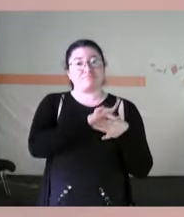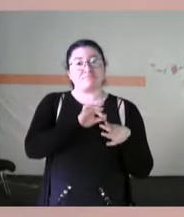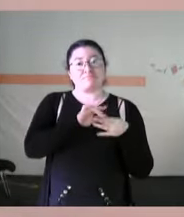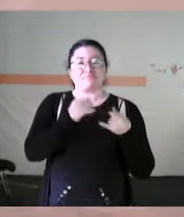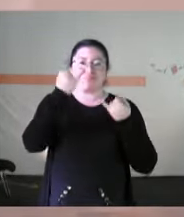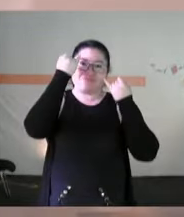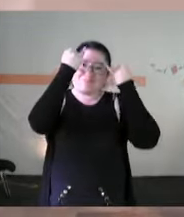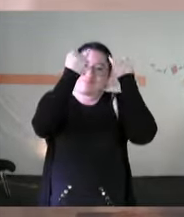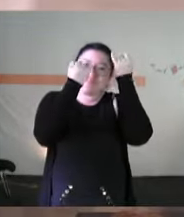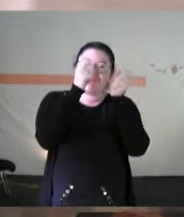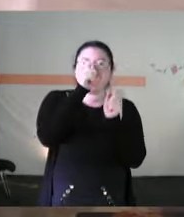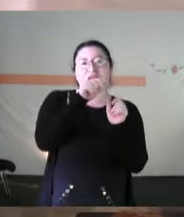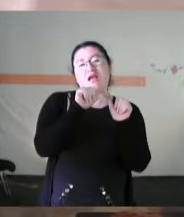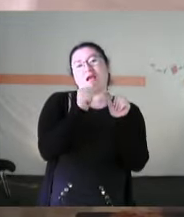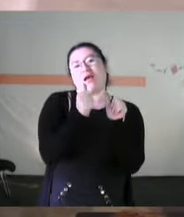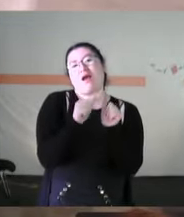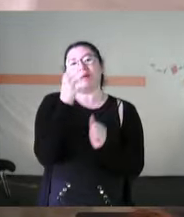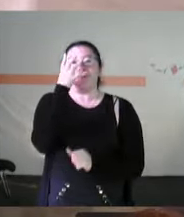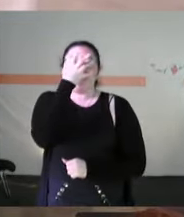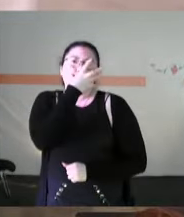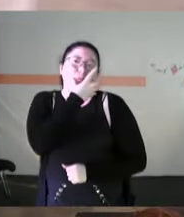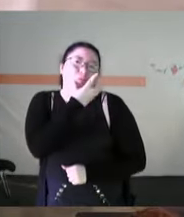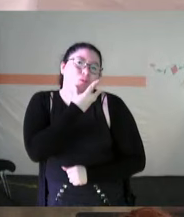inspiración estética y de su